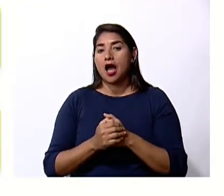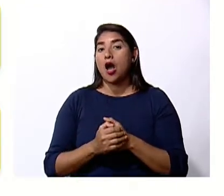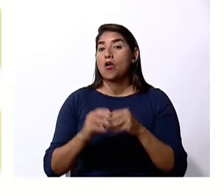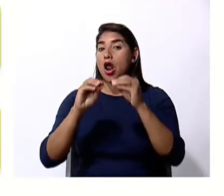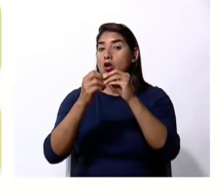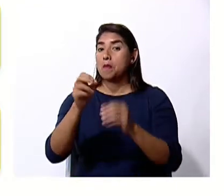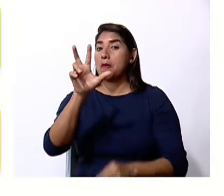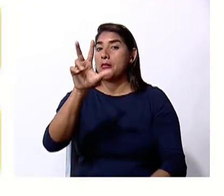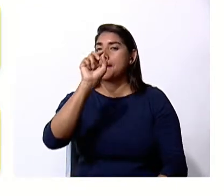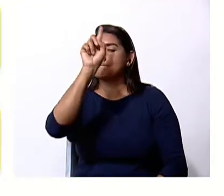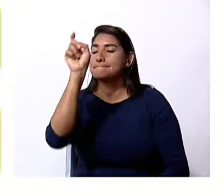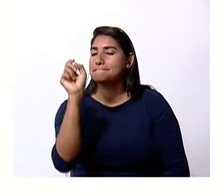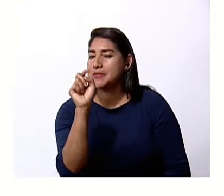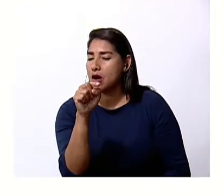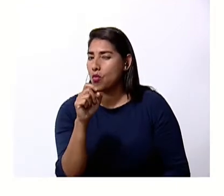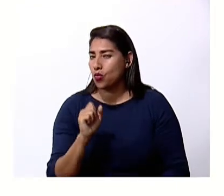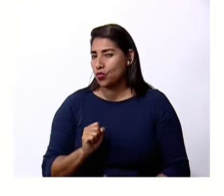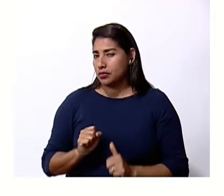Pregunta número 3.